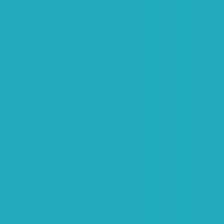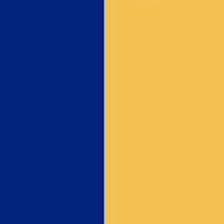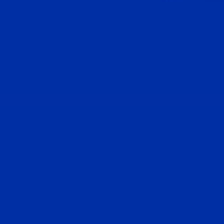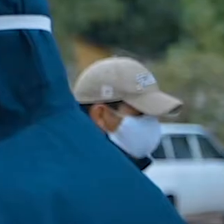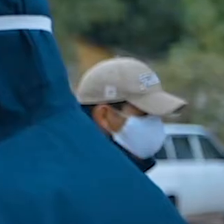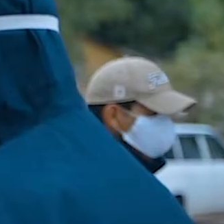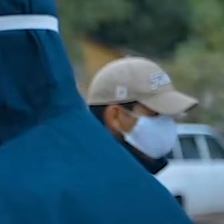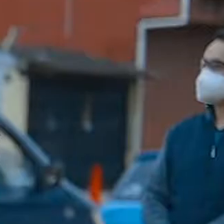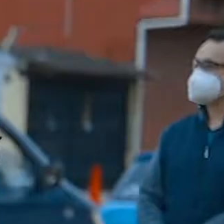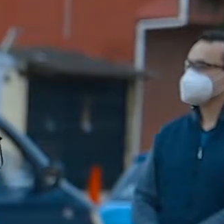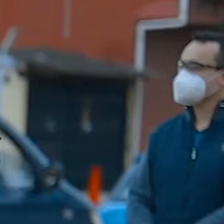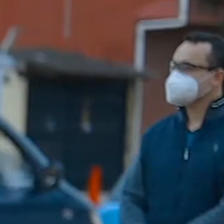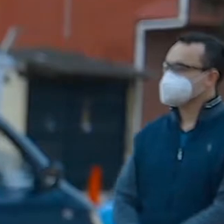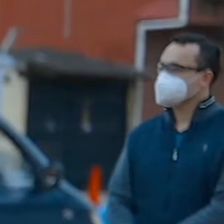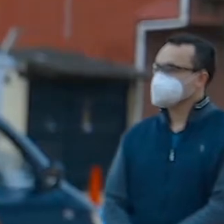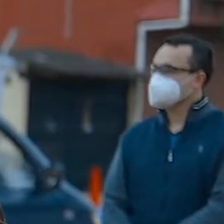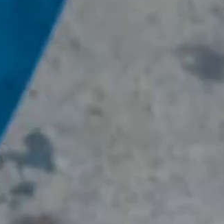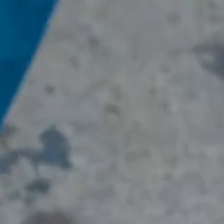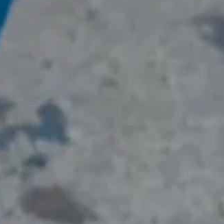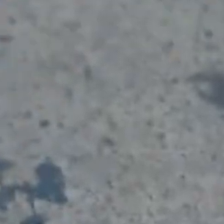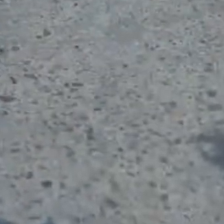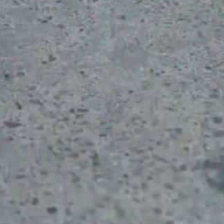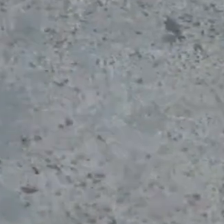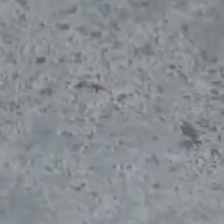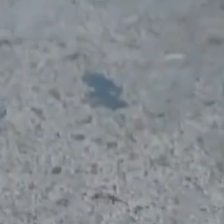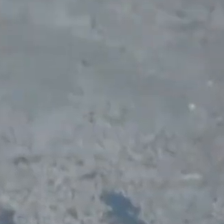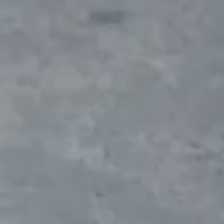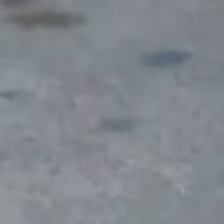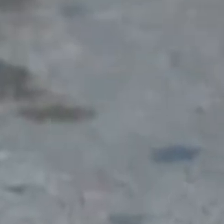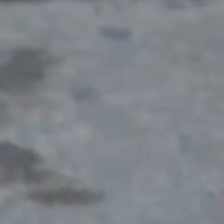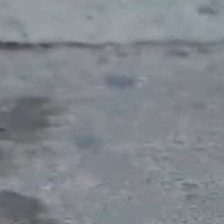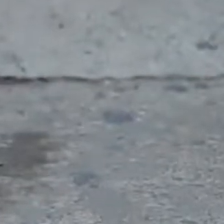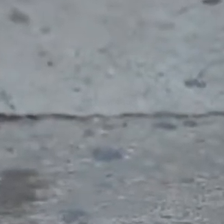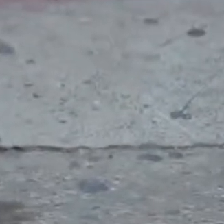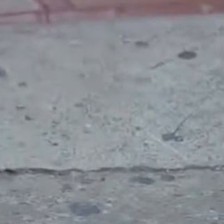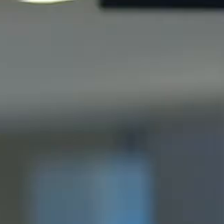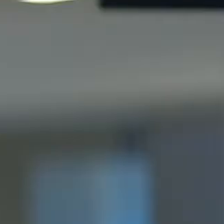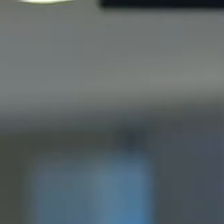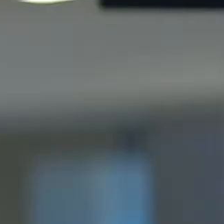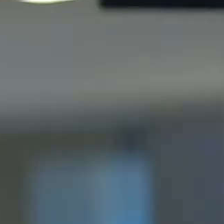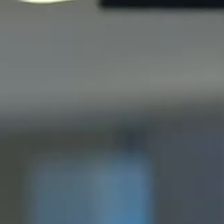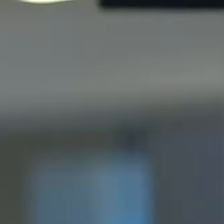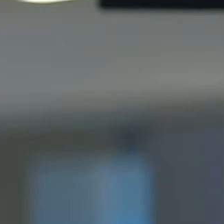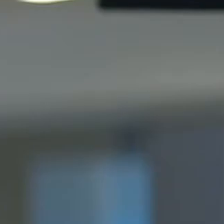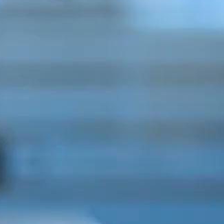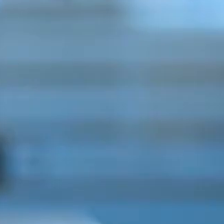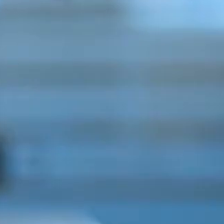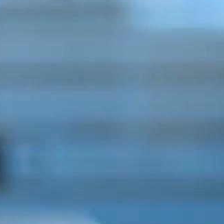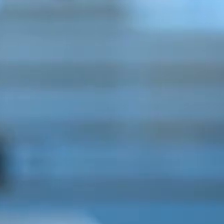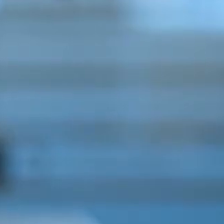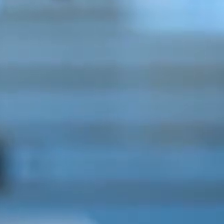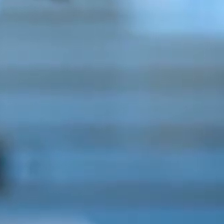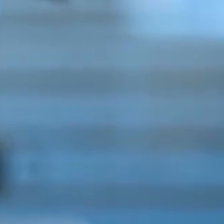hemos pasado por situaciones difíciles y es la oportunidad que te damos para que tú puedas venir para ser levantado con una palabra.